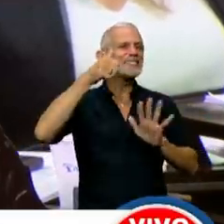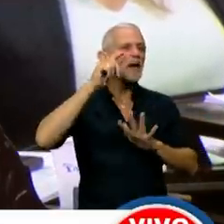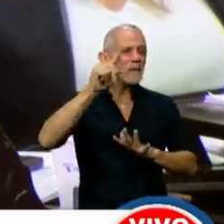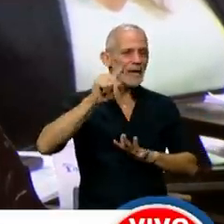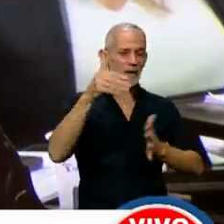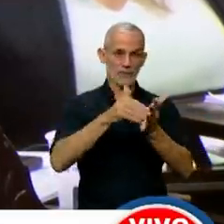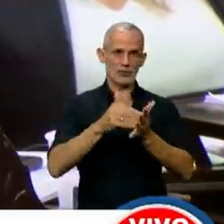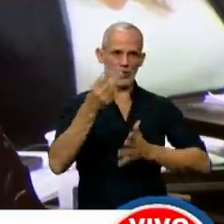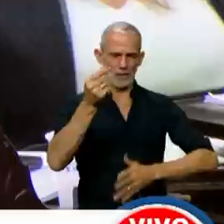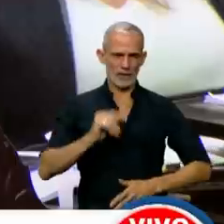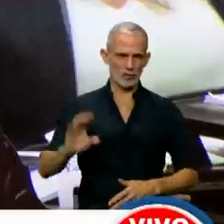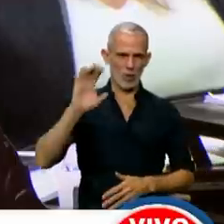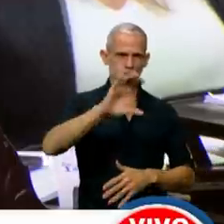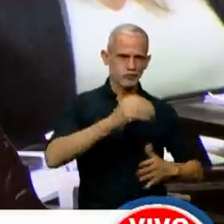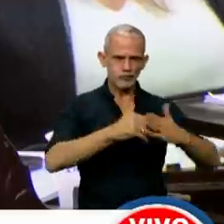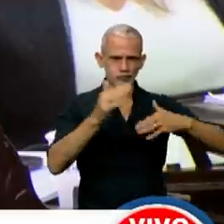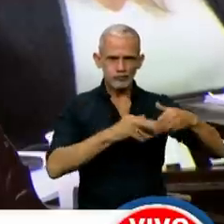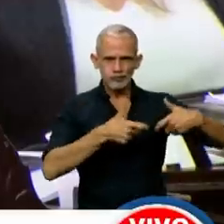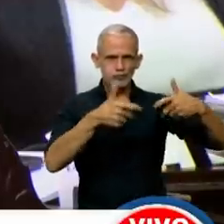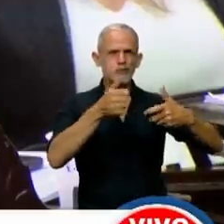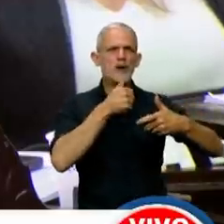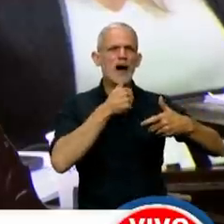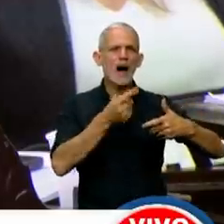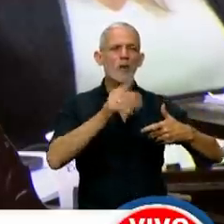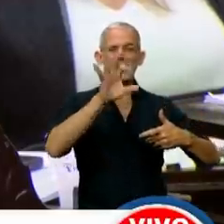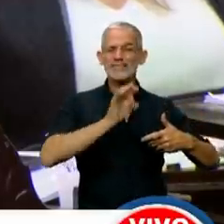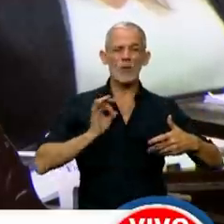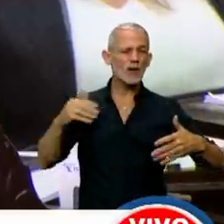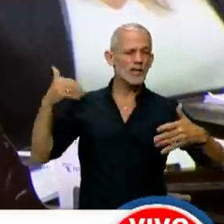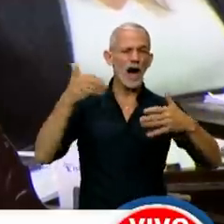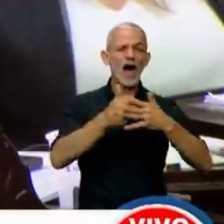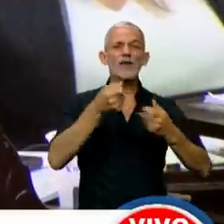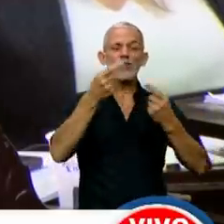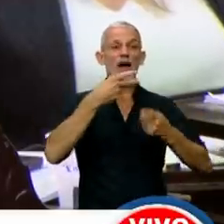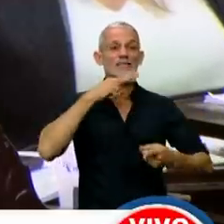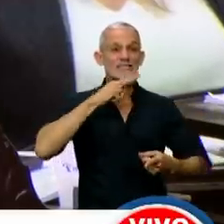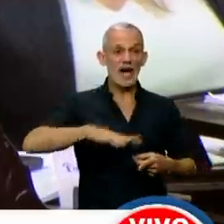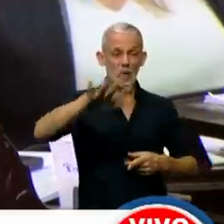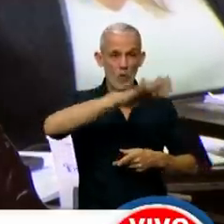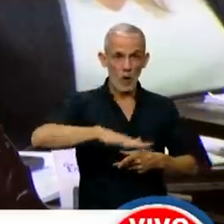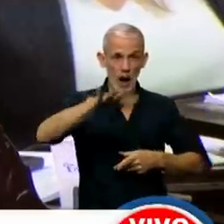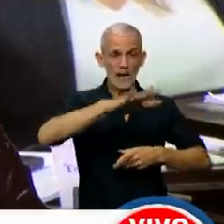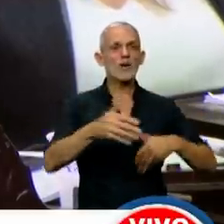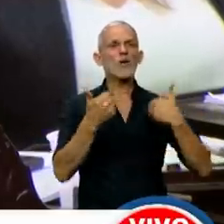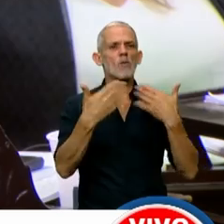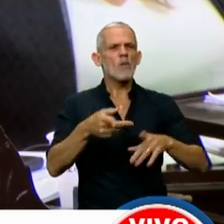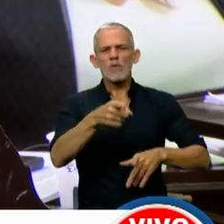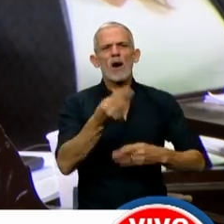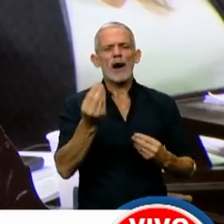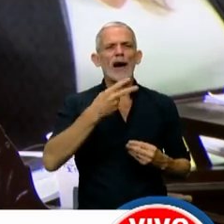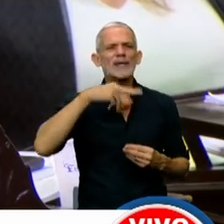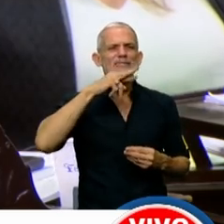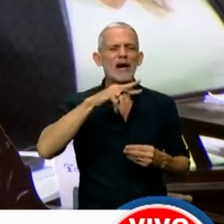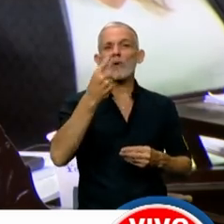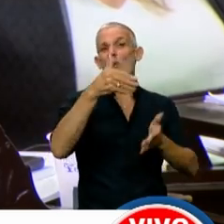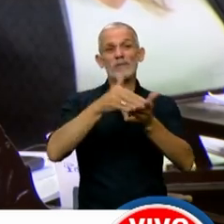de pesos para poder dotar en los últimos 50 años a san juan que va a beneficiar al sanjuán del